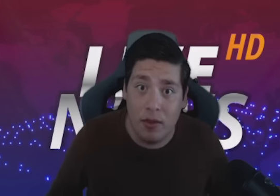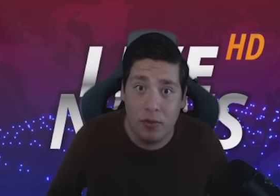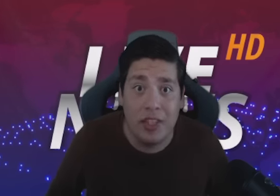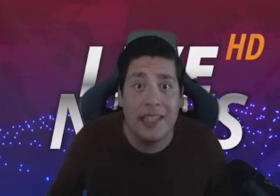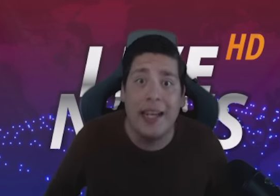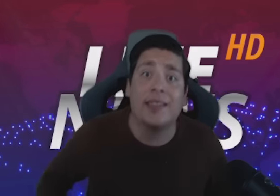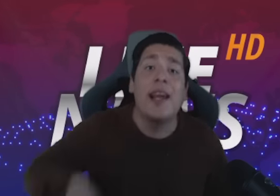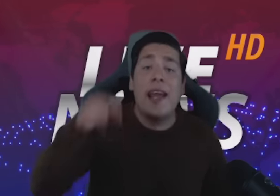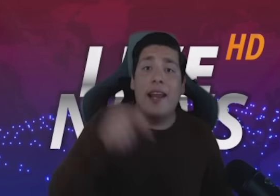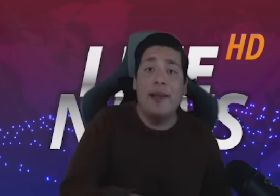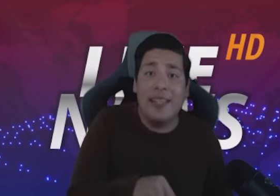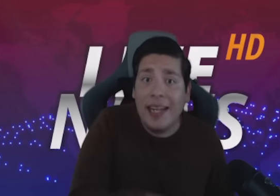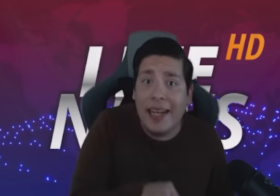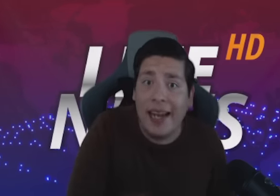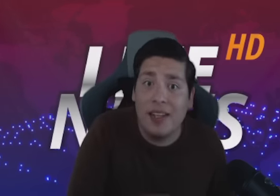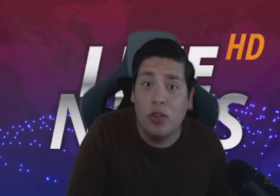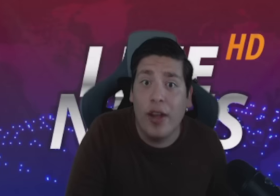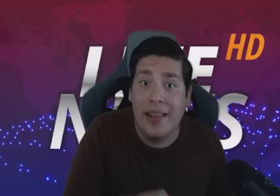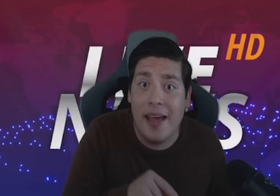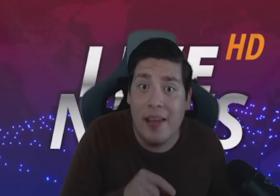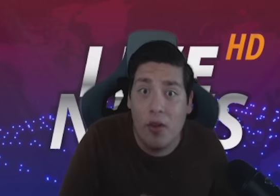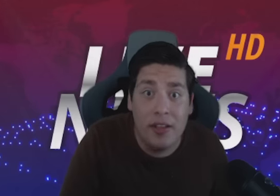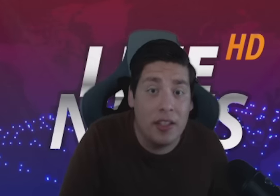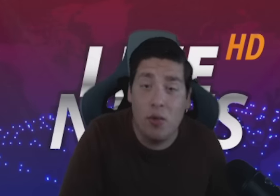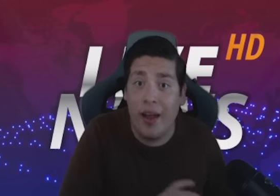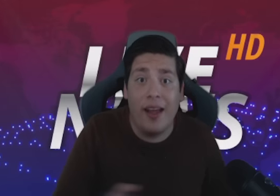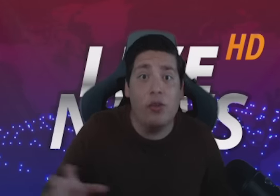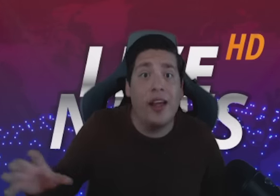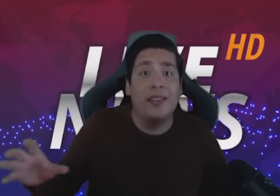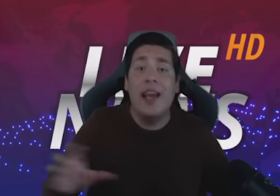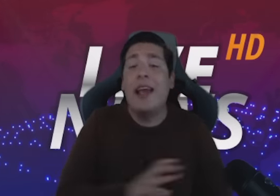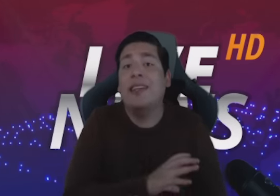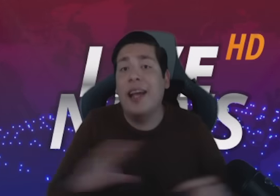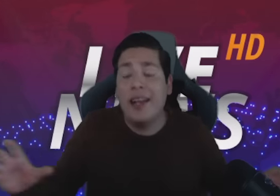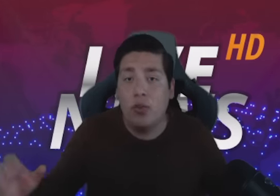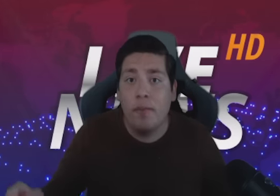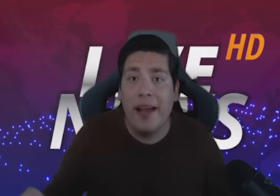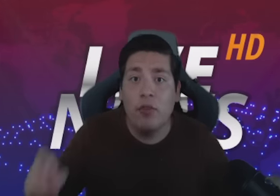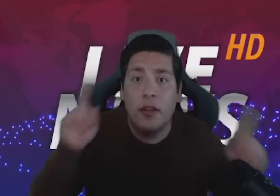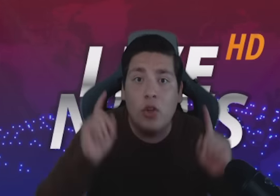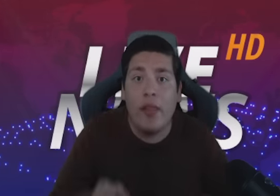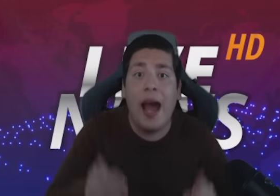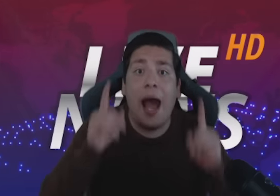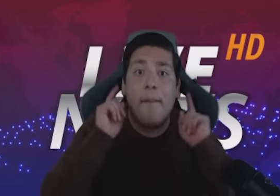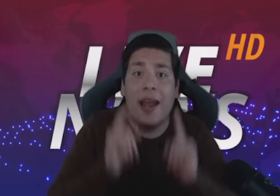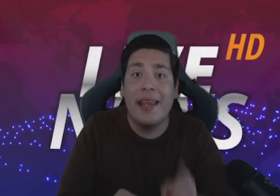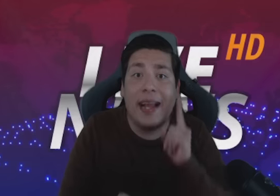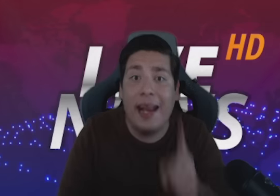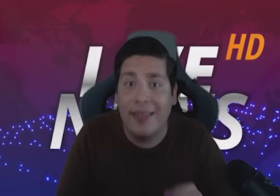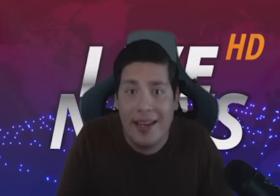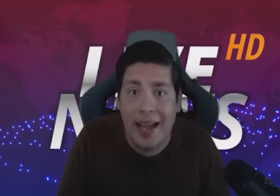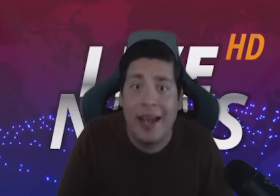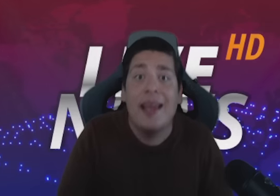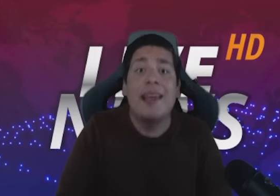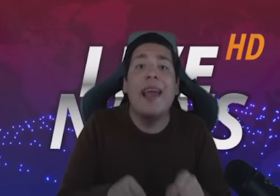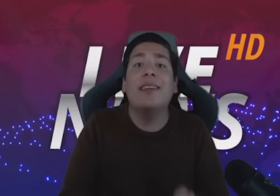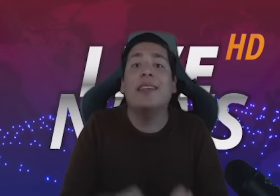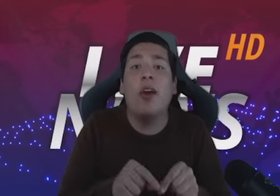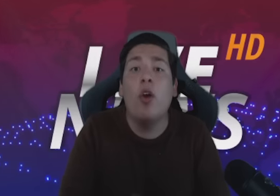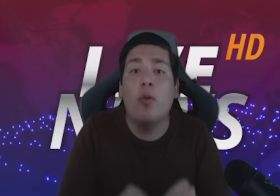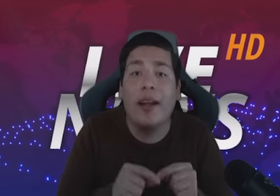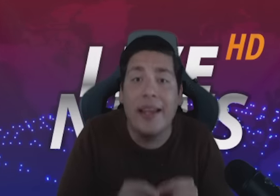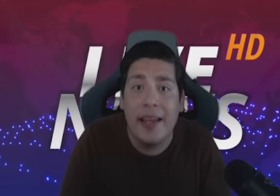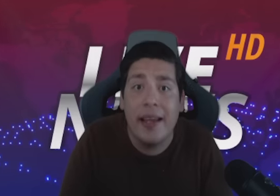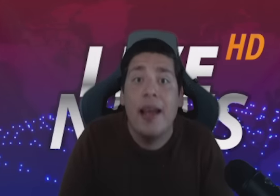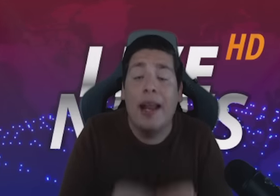tipo de injusticias. El mensaje que lanzó el día de hoy, sin lugar a dudas, está retumbando en toda América Latina. Y es